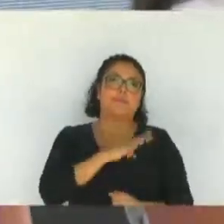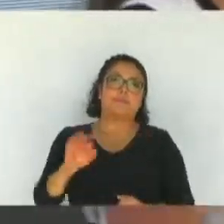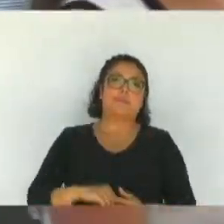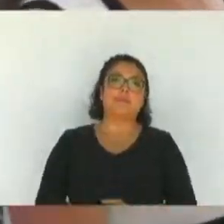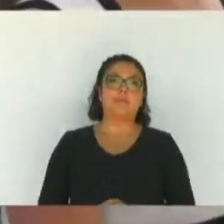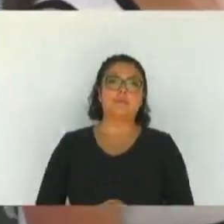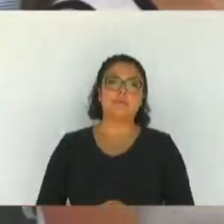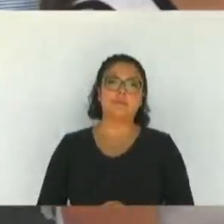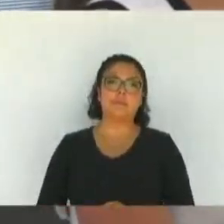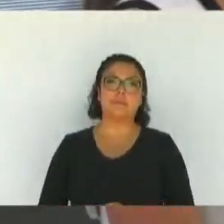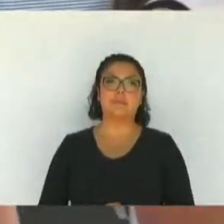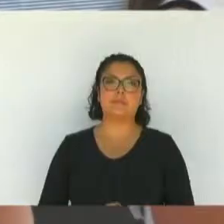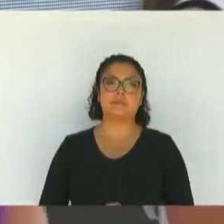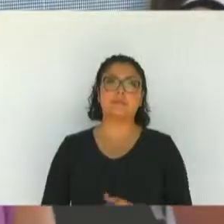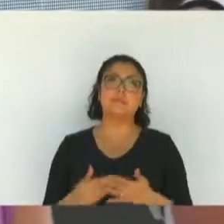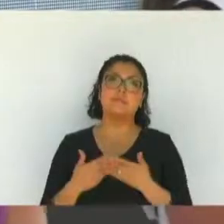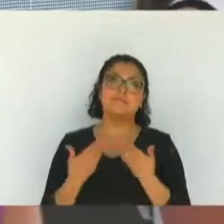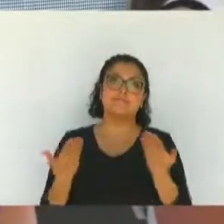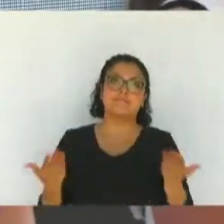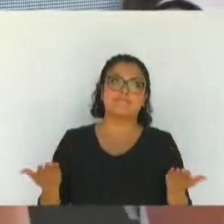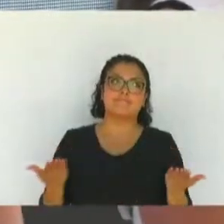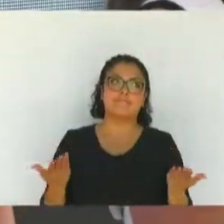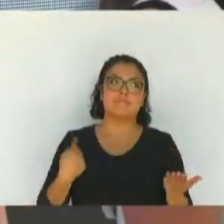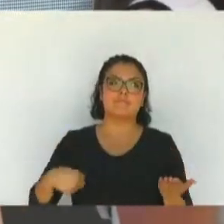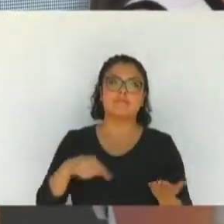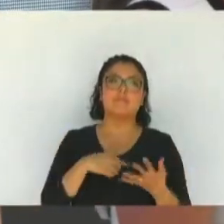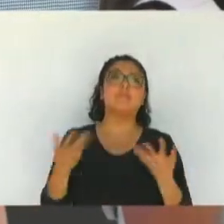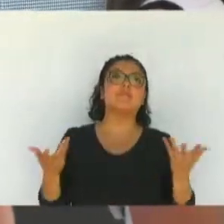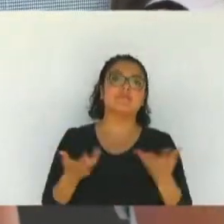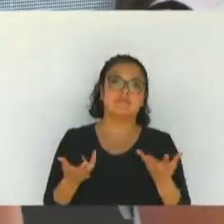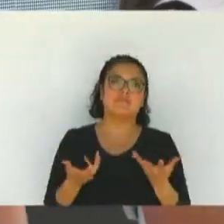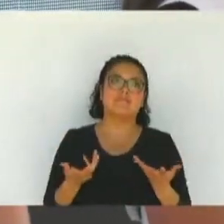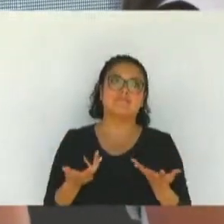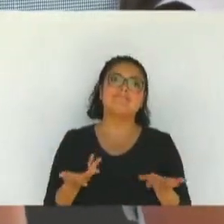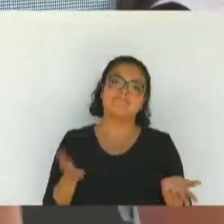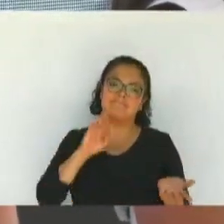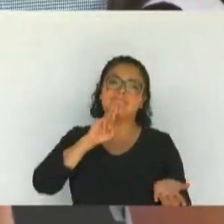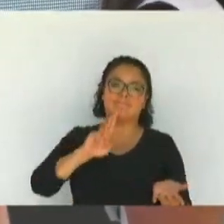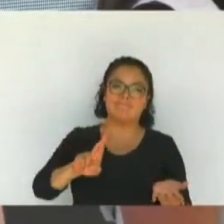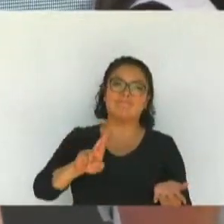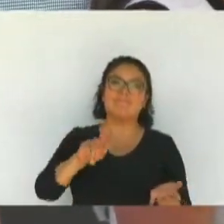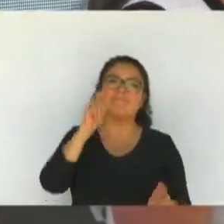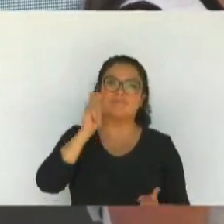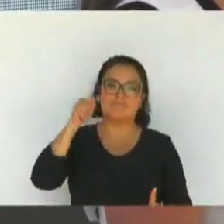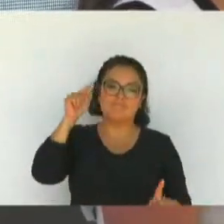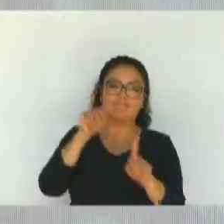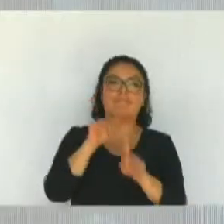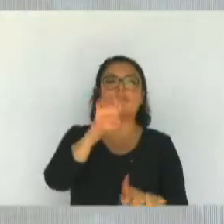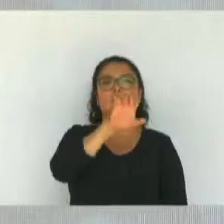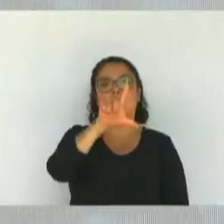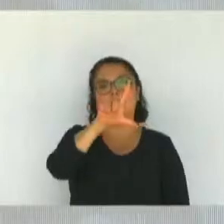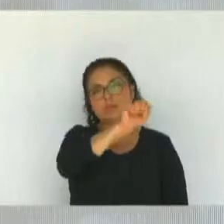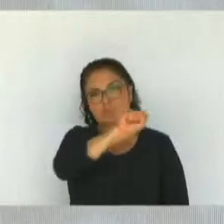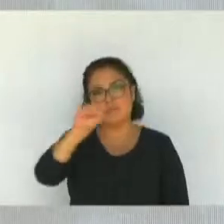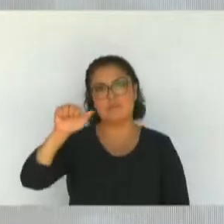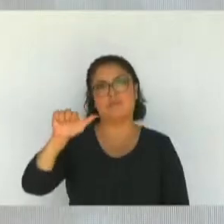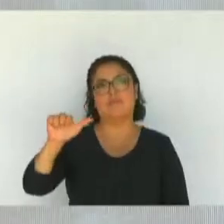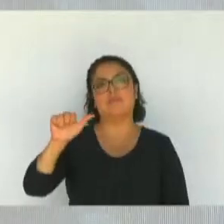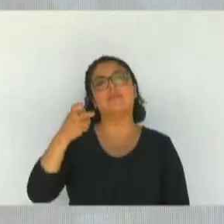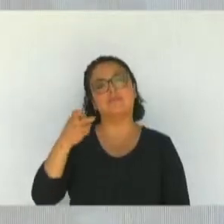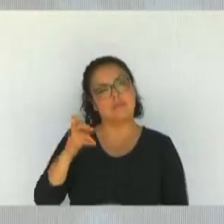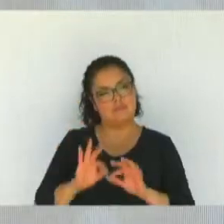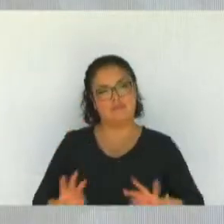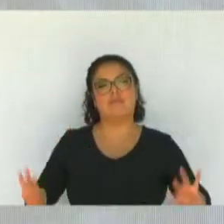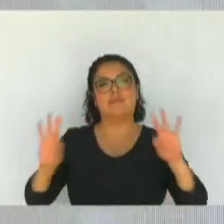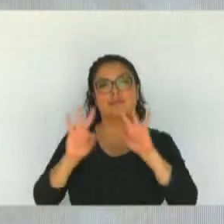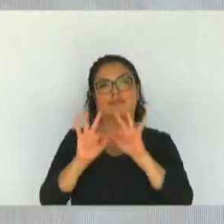una parte de la respuesta de ¿y ahora qué? Es ELSA. ELSA es una de las respuestas del IMSS para esta etapa de la pospandemia.